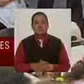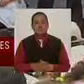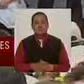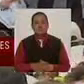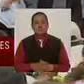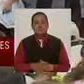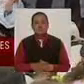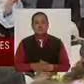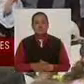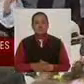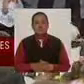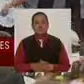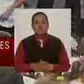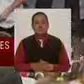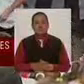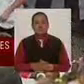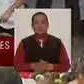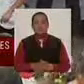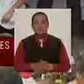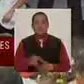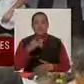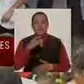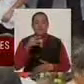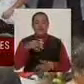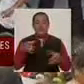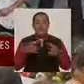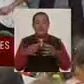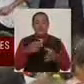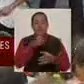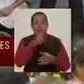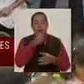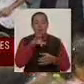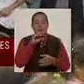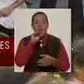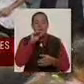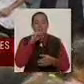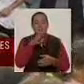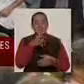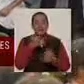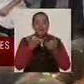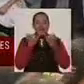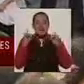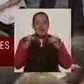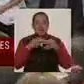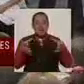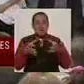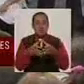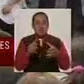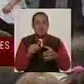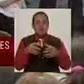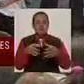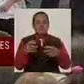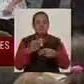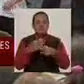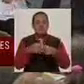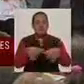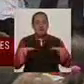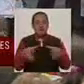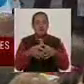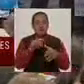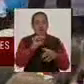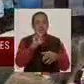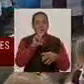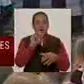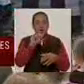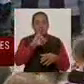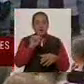Es a través del lenguaje de la etnia Awajún que se comunica principal medio de